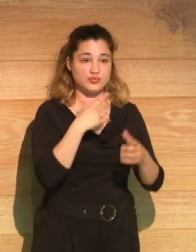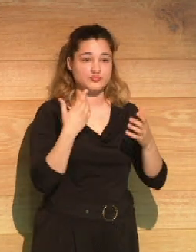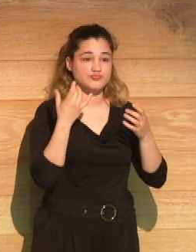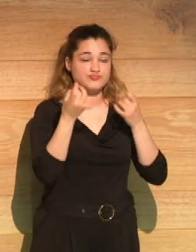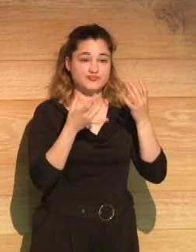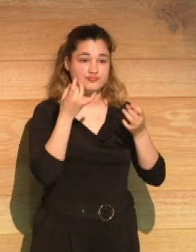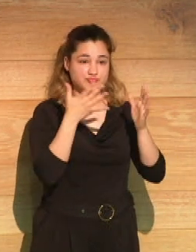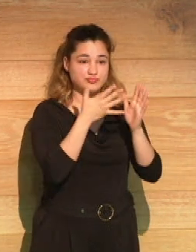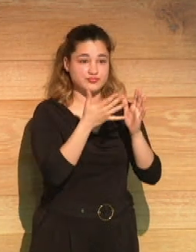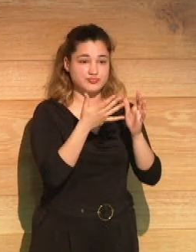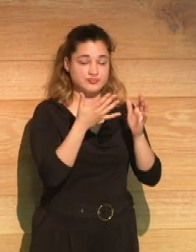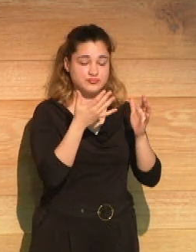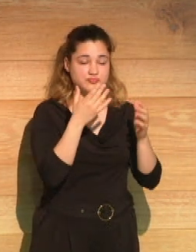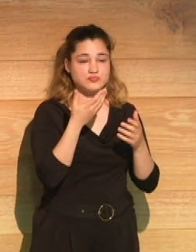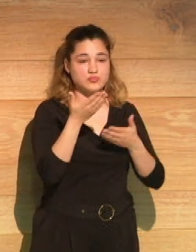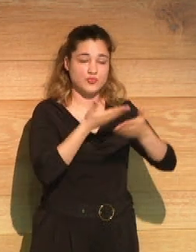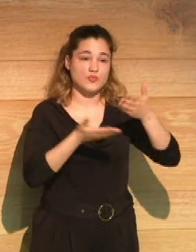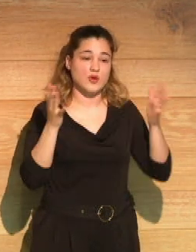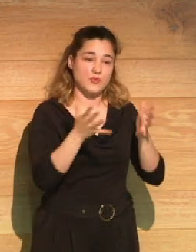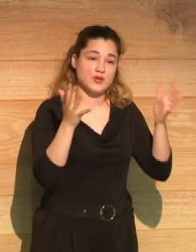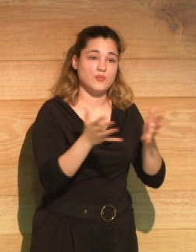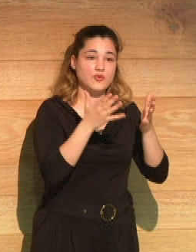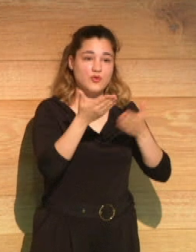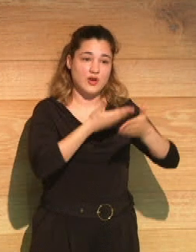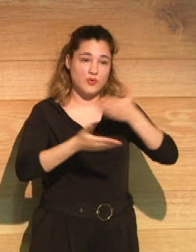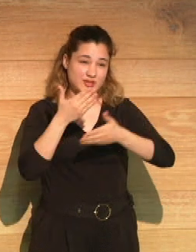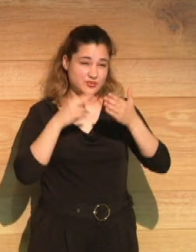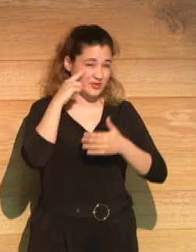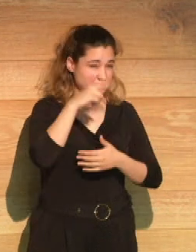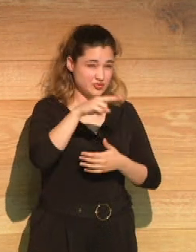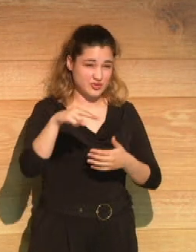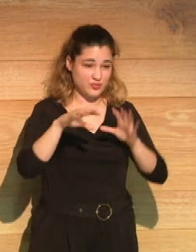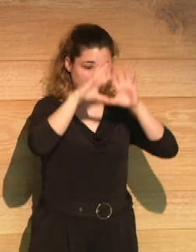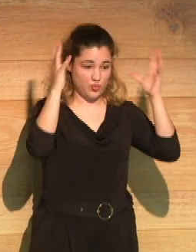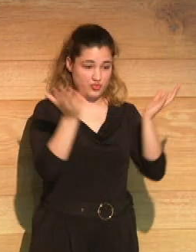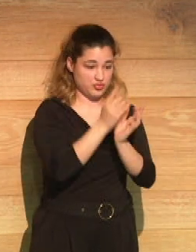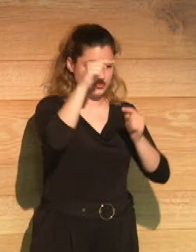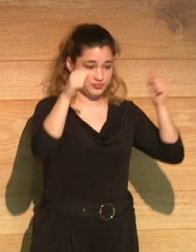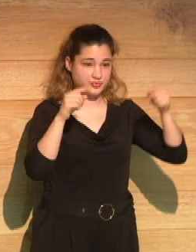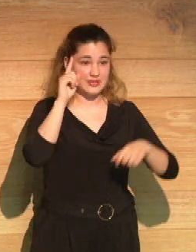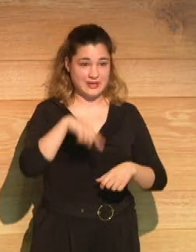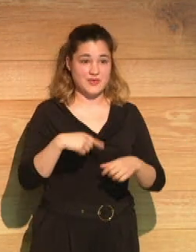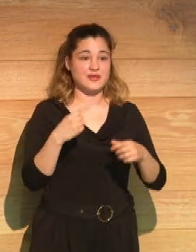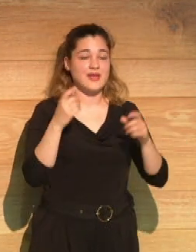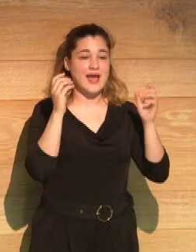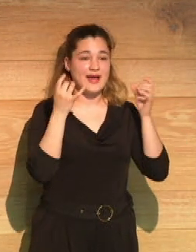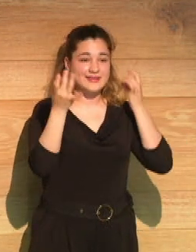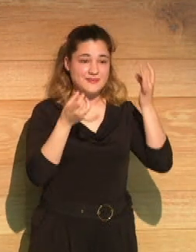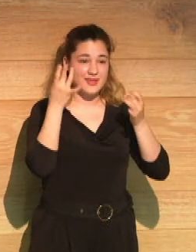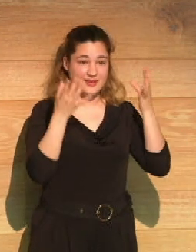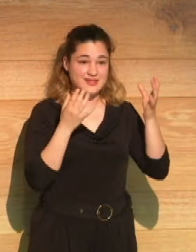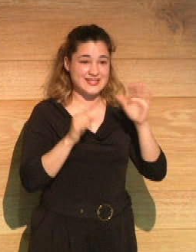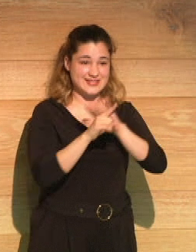fomentamos colaboraciones, alianzas estratégicas entre museos en todas partes del mundo, así como también desarrollamos actividades de